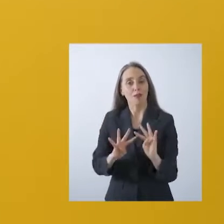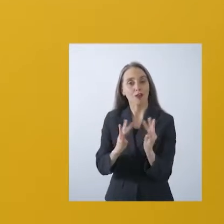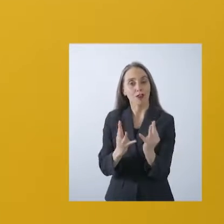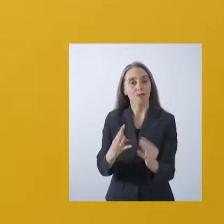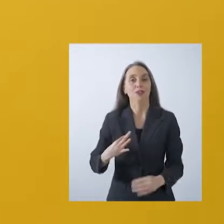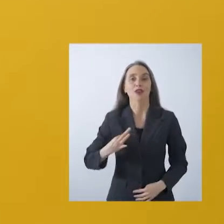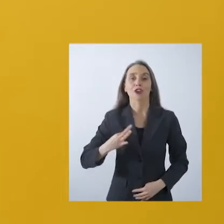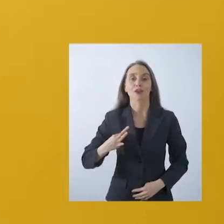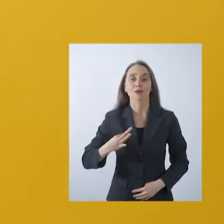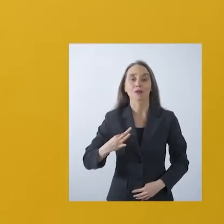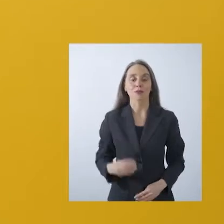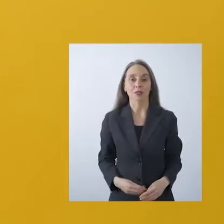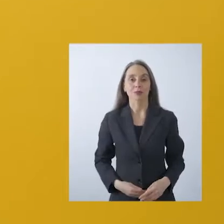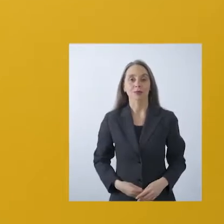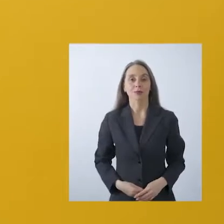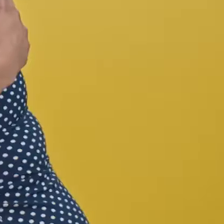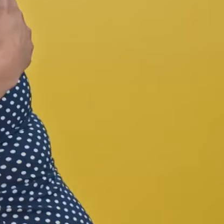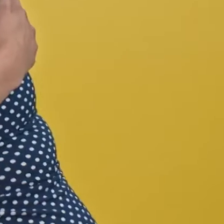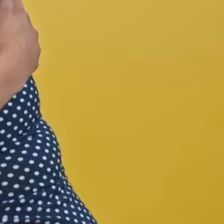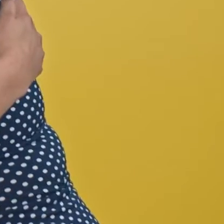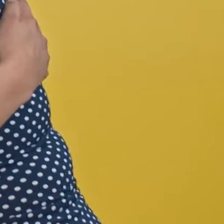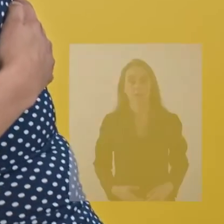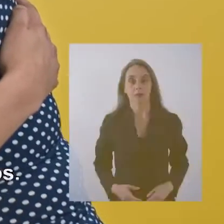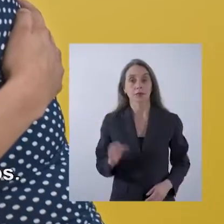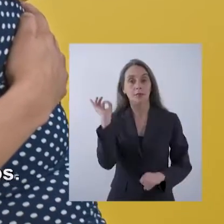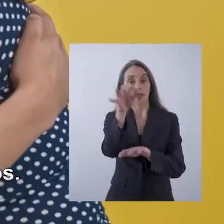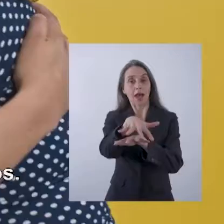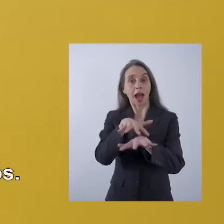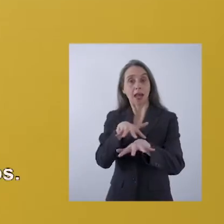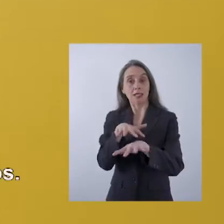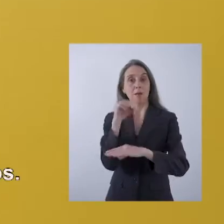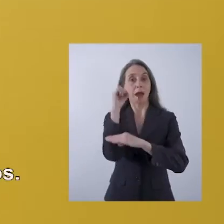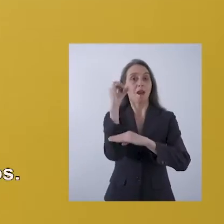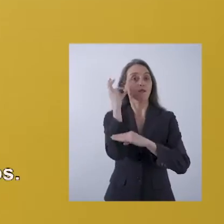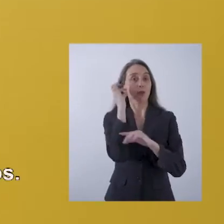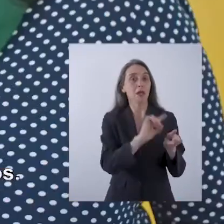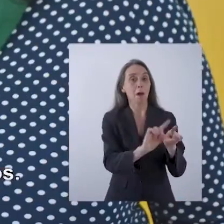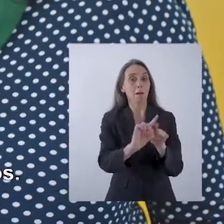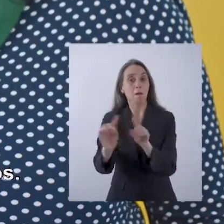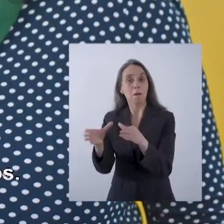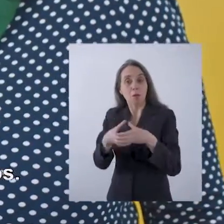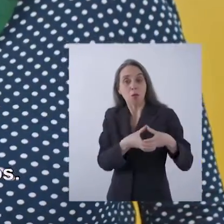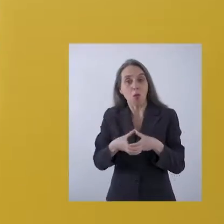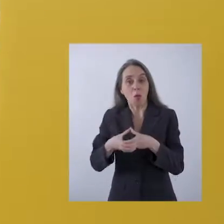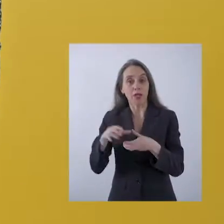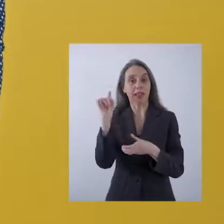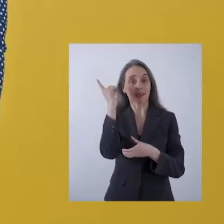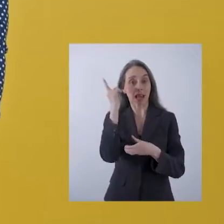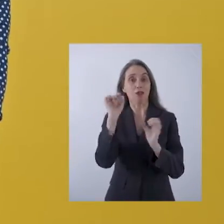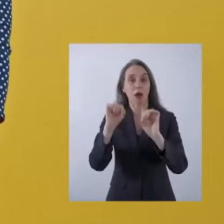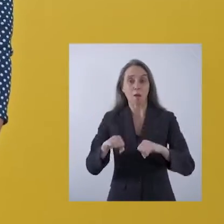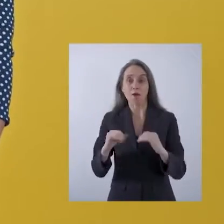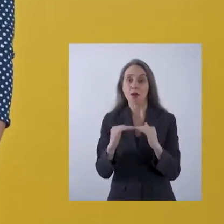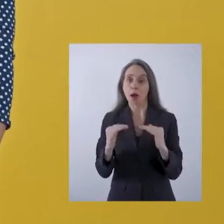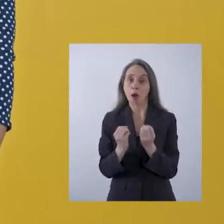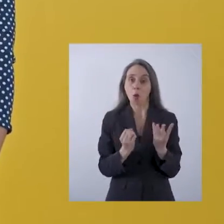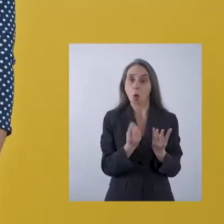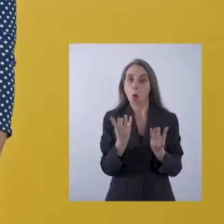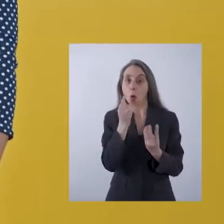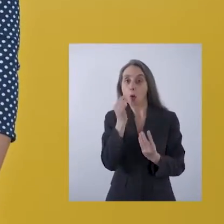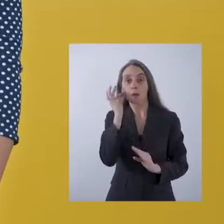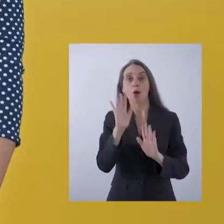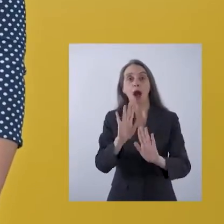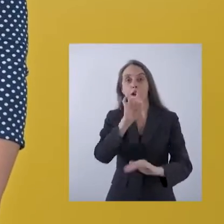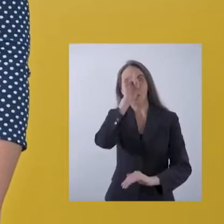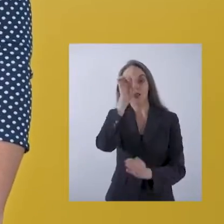y aprobamos Convención Constitucional Paritaria. Como Asamblea Feminista Plurinacional, aprobamos para que la paridad se haga costumbre en